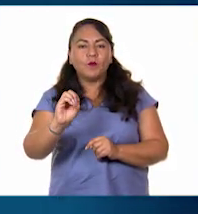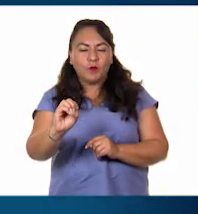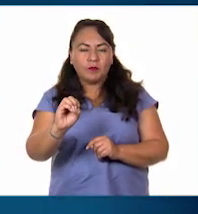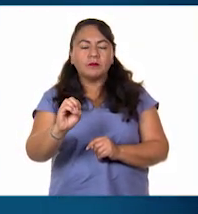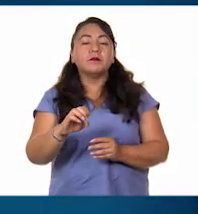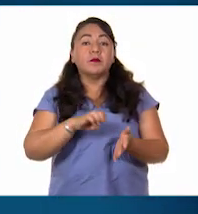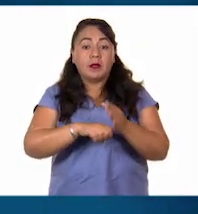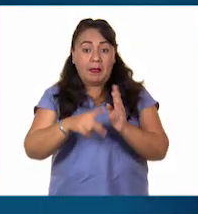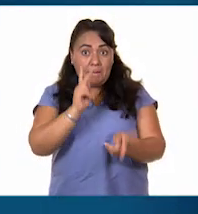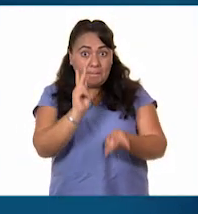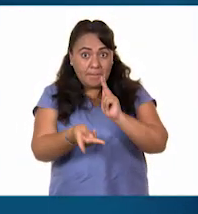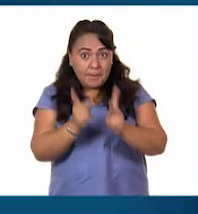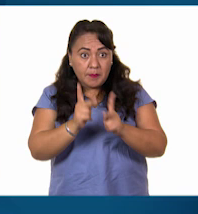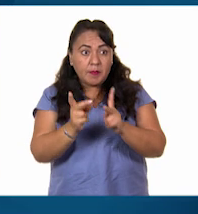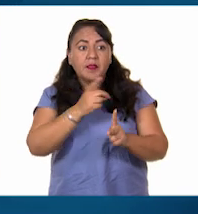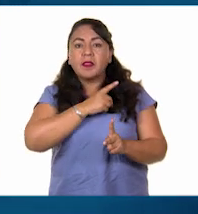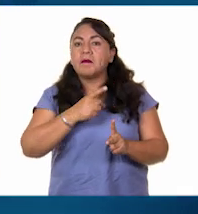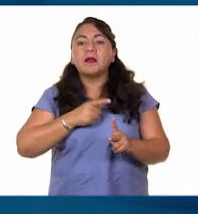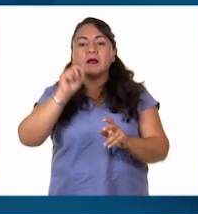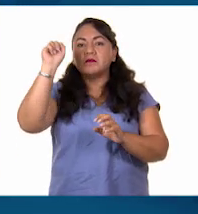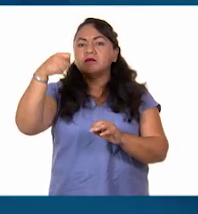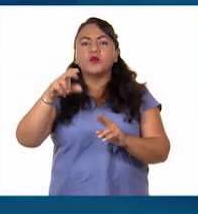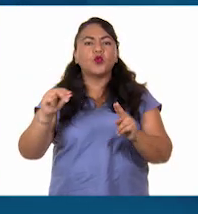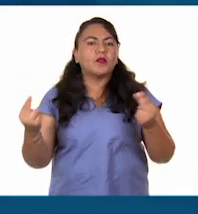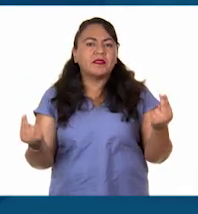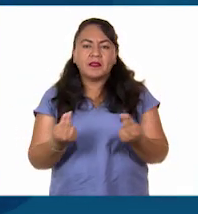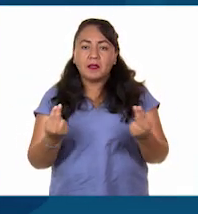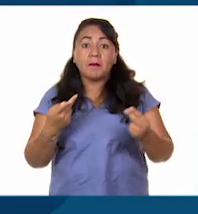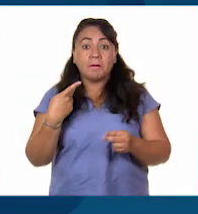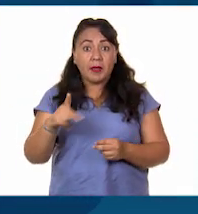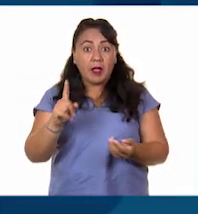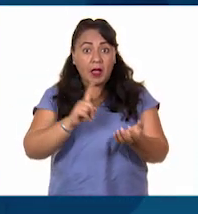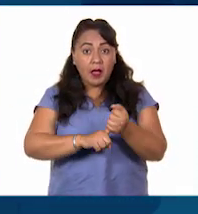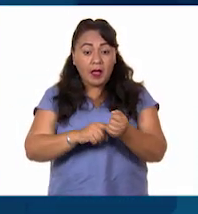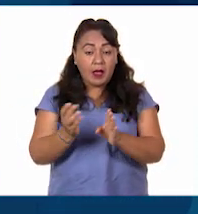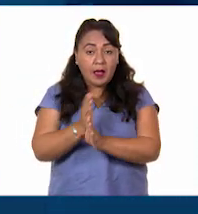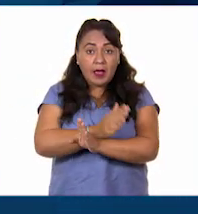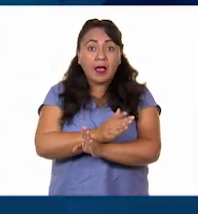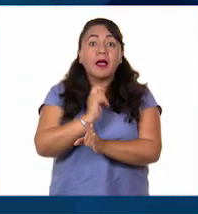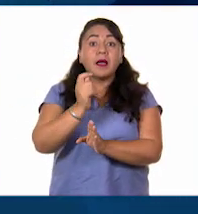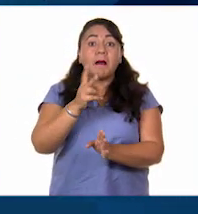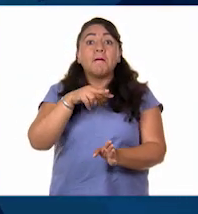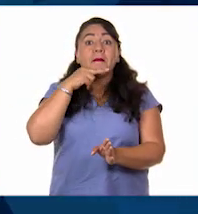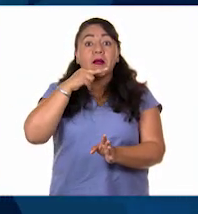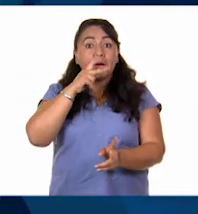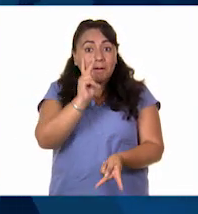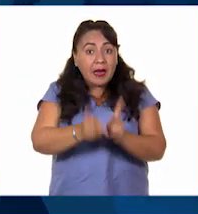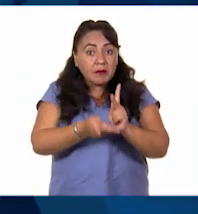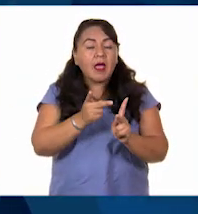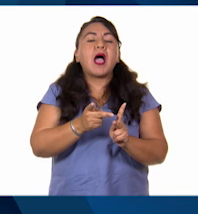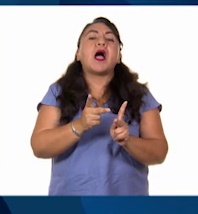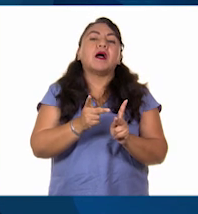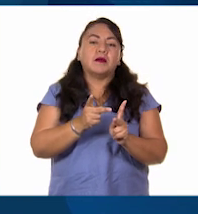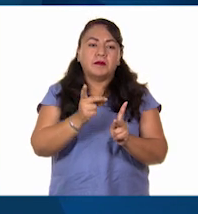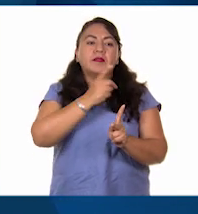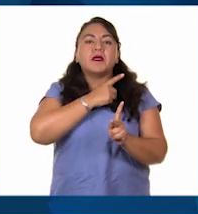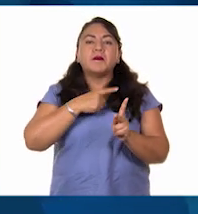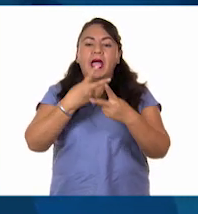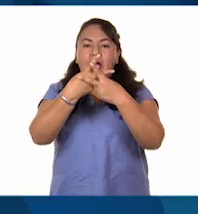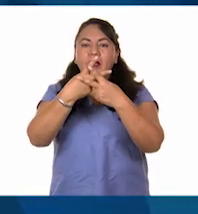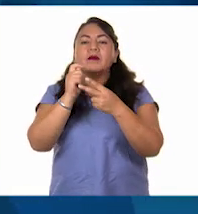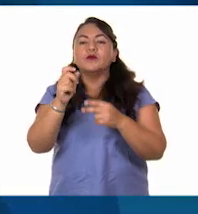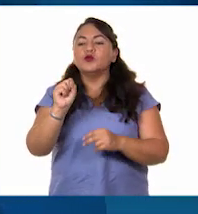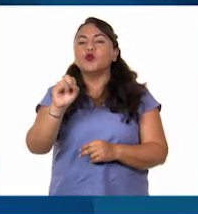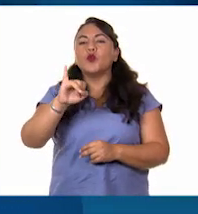la palabra debe ir sin acento, pero si se refiere al modo imperativo del verbo platicar, debe tener un sujeto que lo